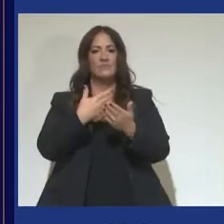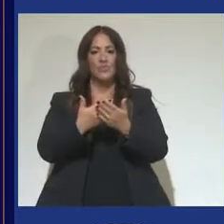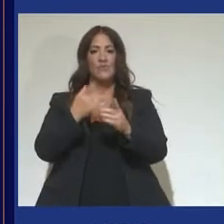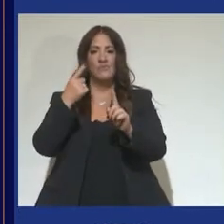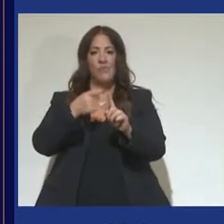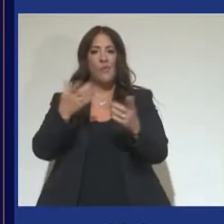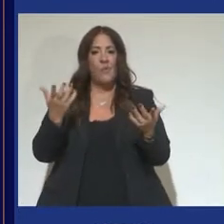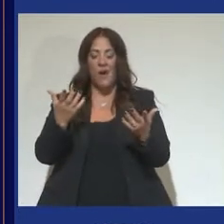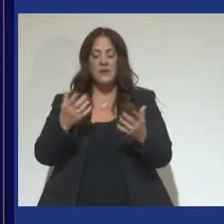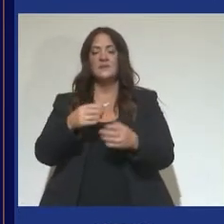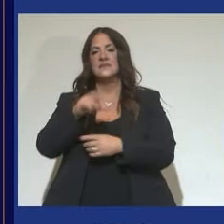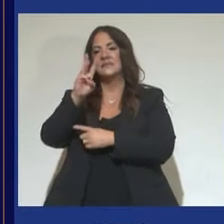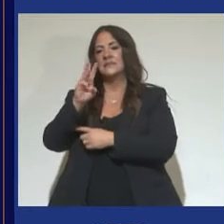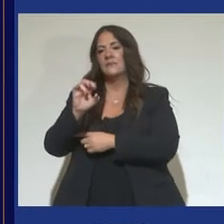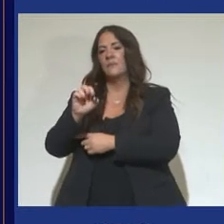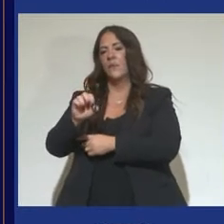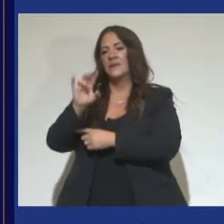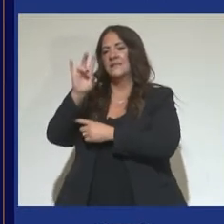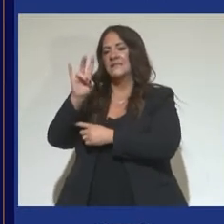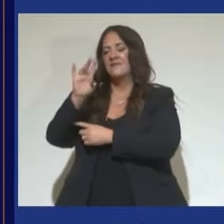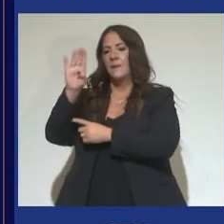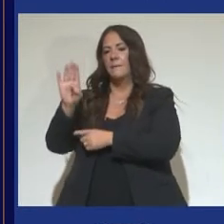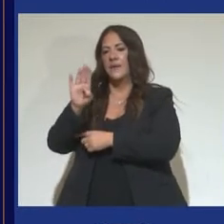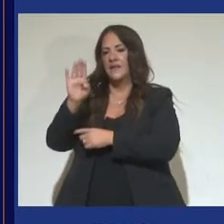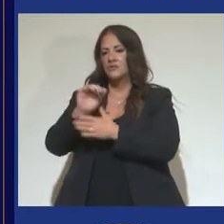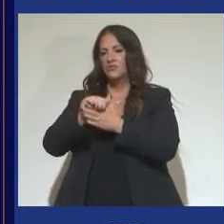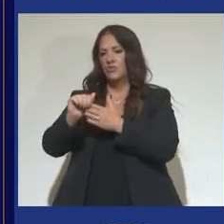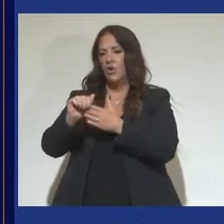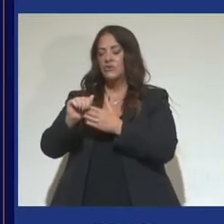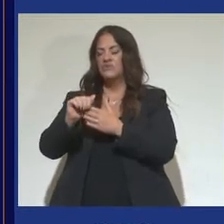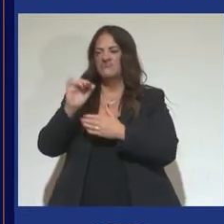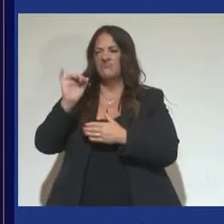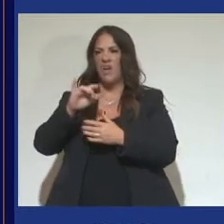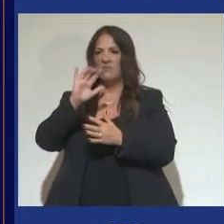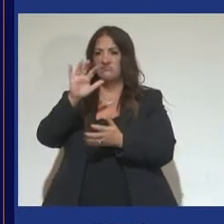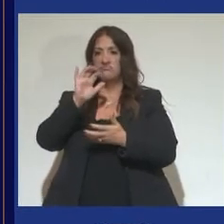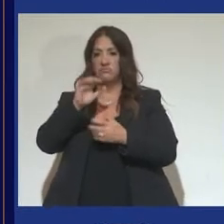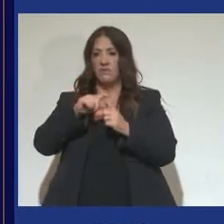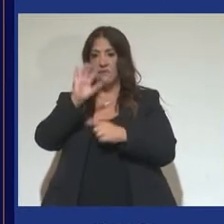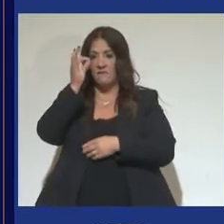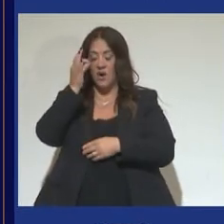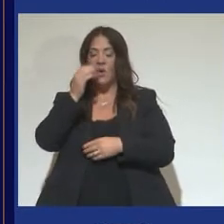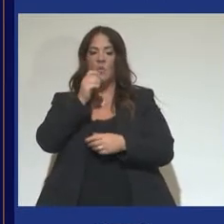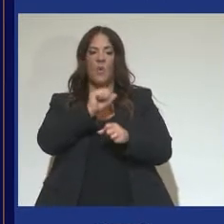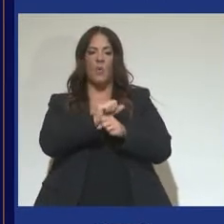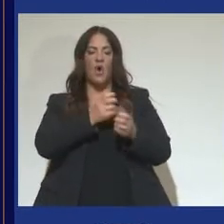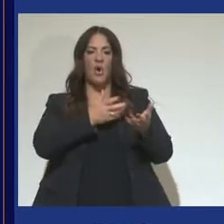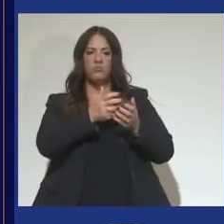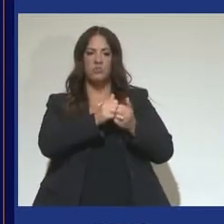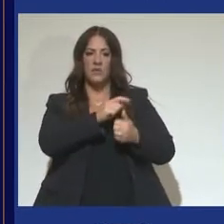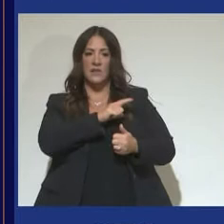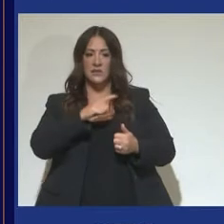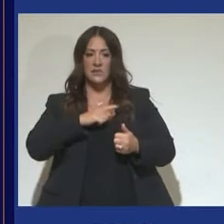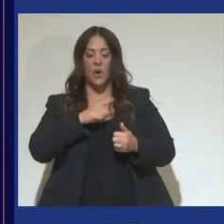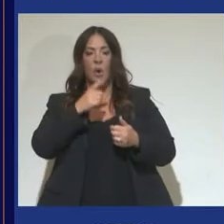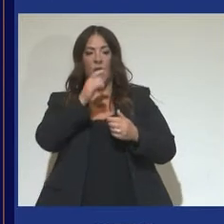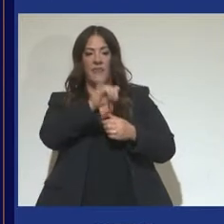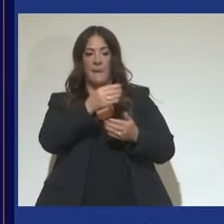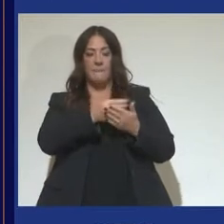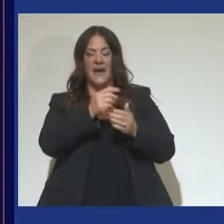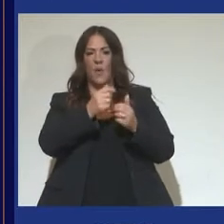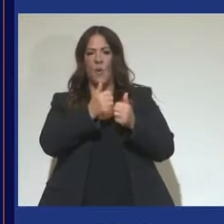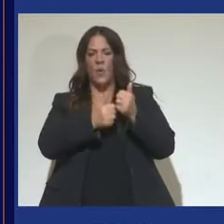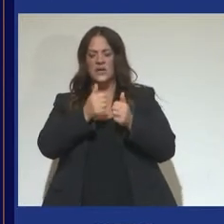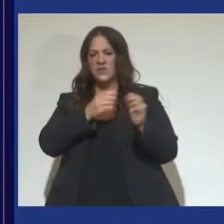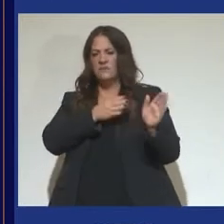específicamente que son cifras calculadas y aproximadas trabajaremos trabajaremos con la legislatura para darle prioridad en